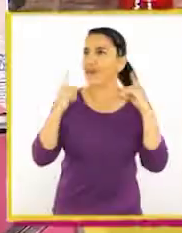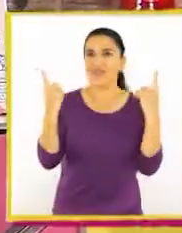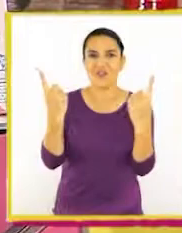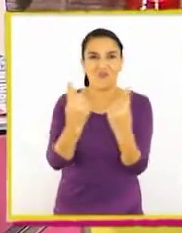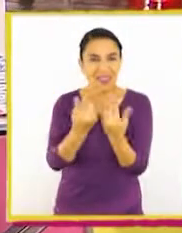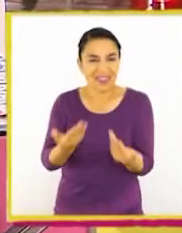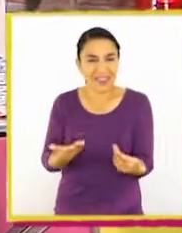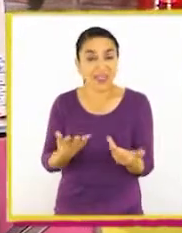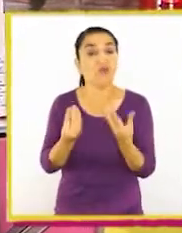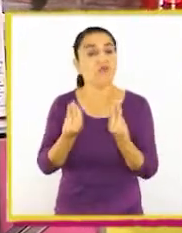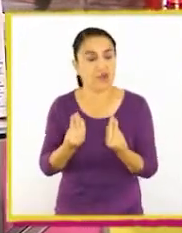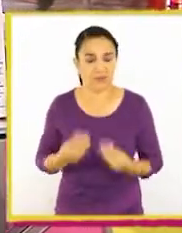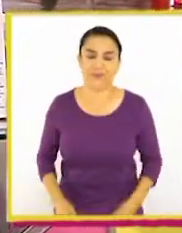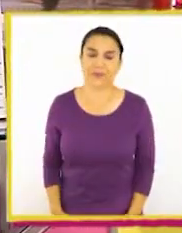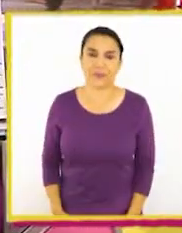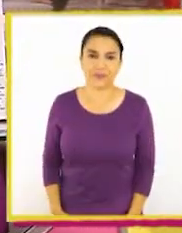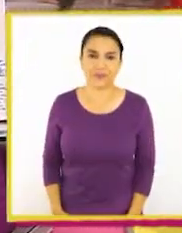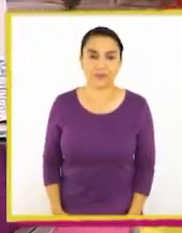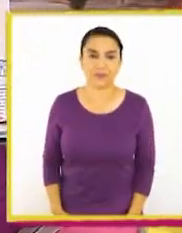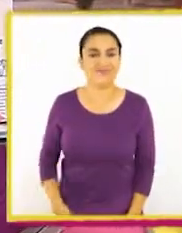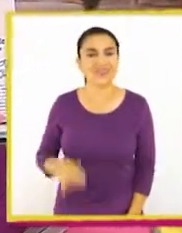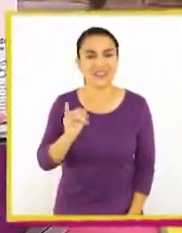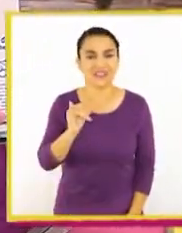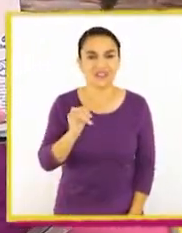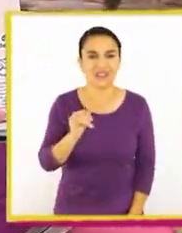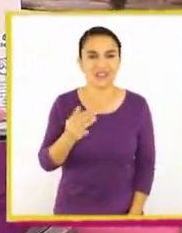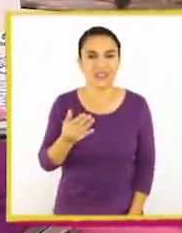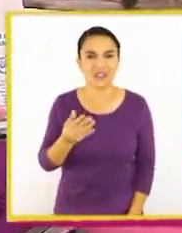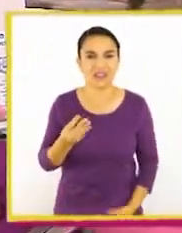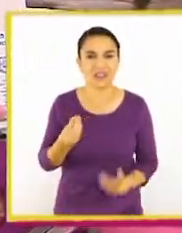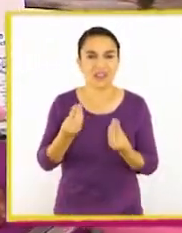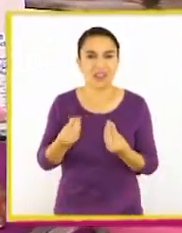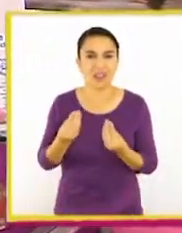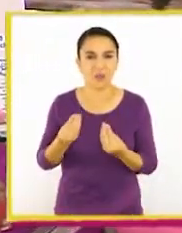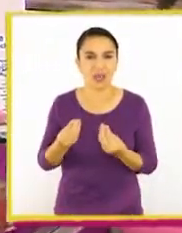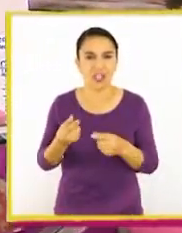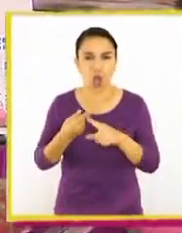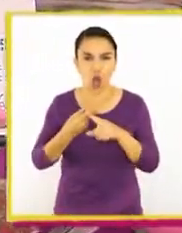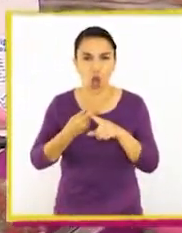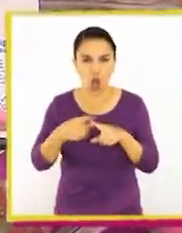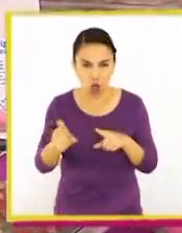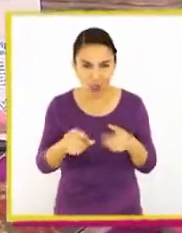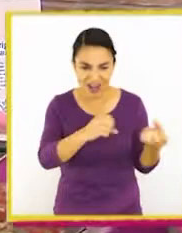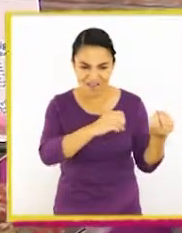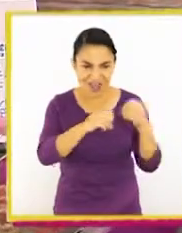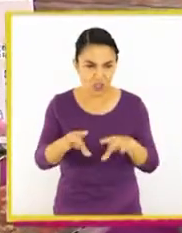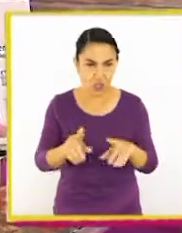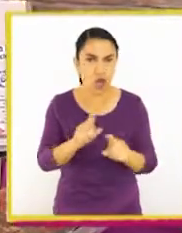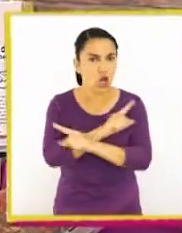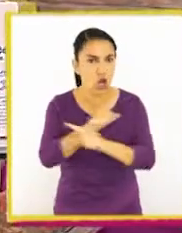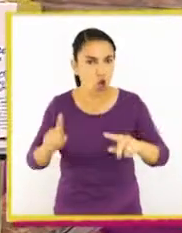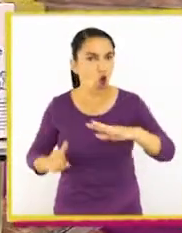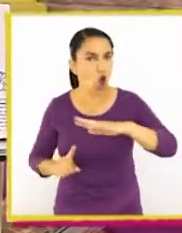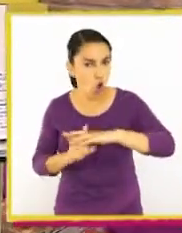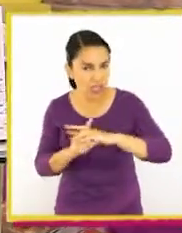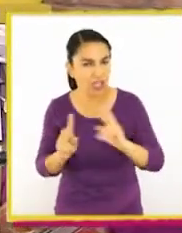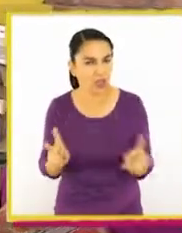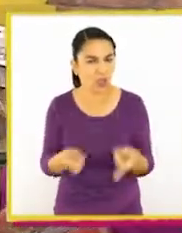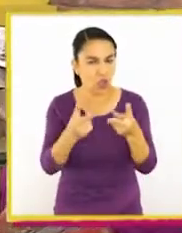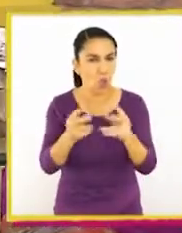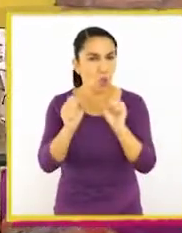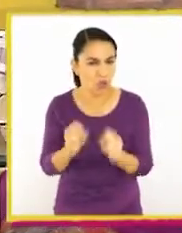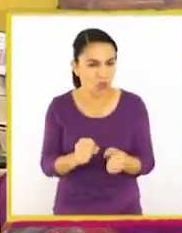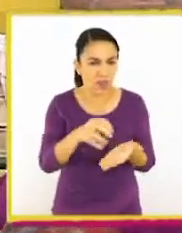ambiente. ¡Qué bueno! Eso sí, ¿qué pasa con los otros residuos que son inorgánicos? ¿Podremos